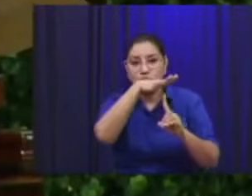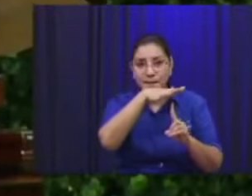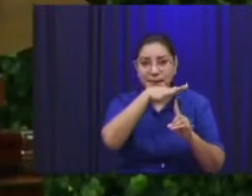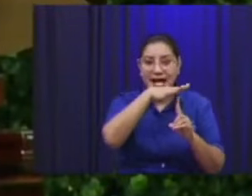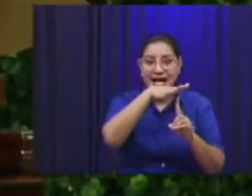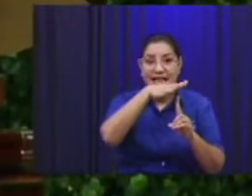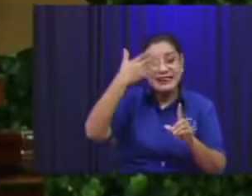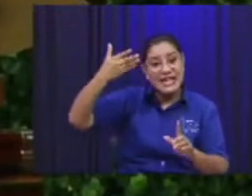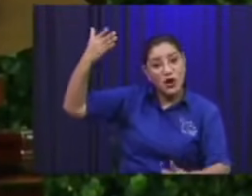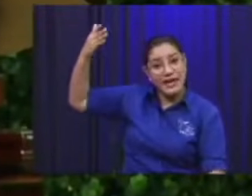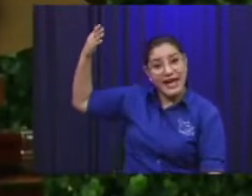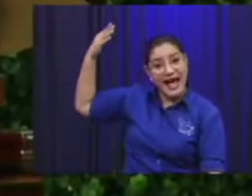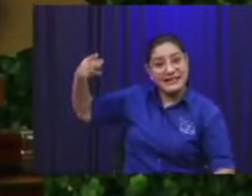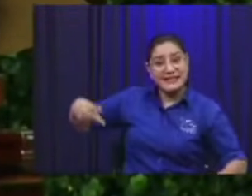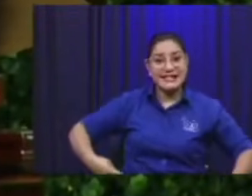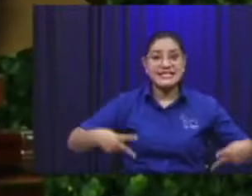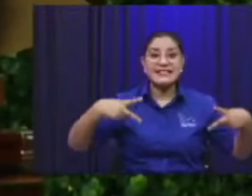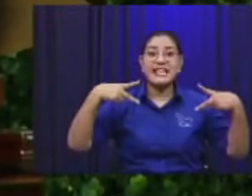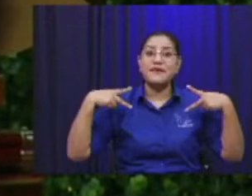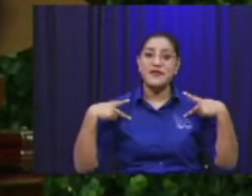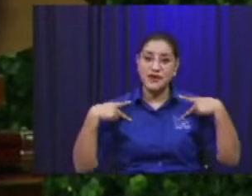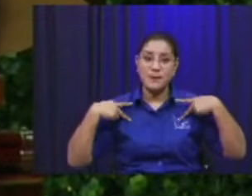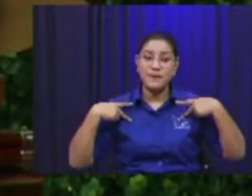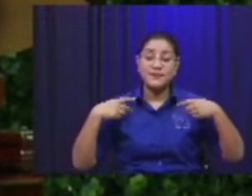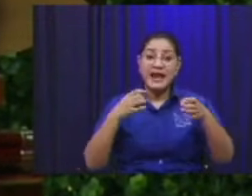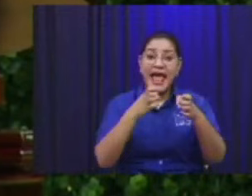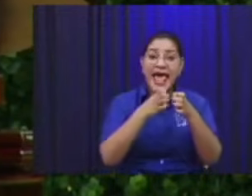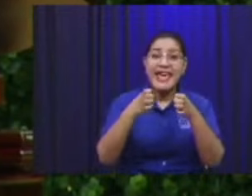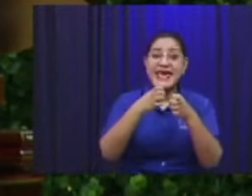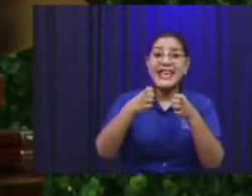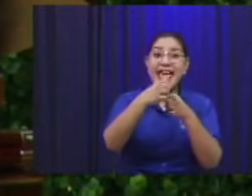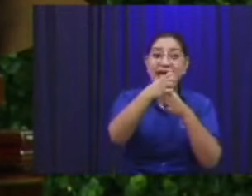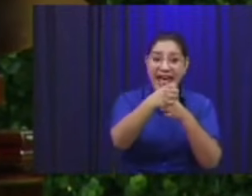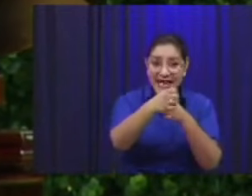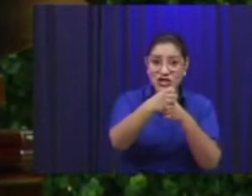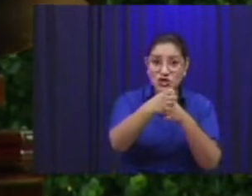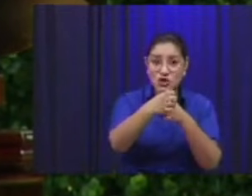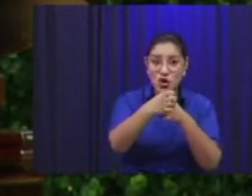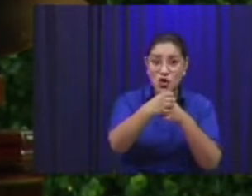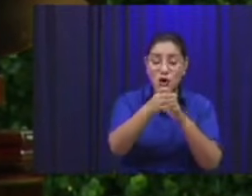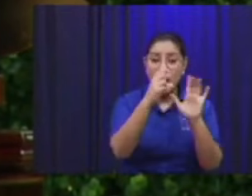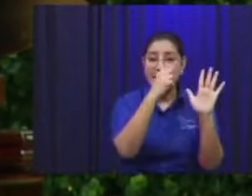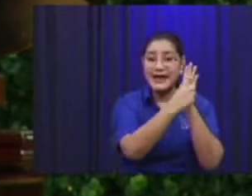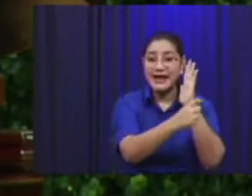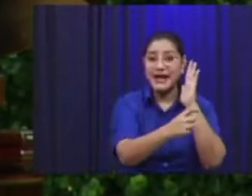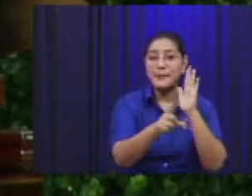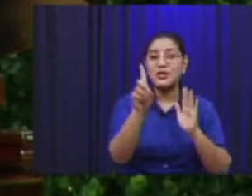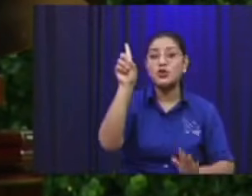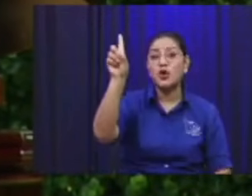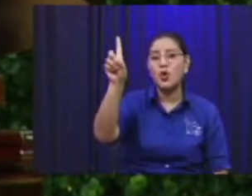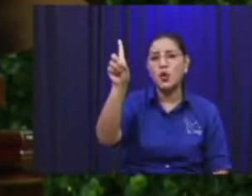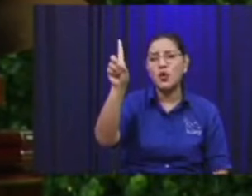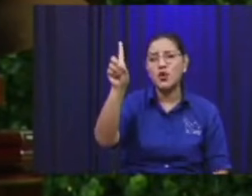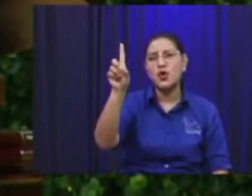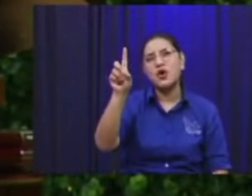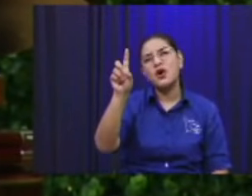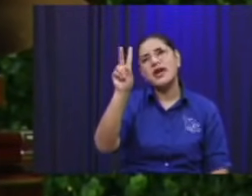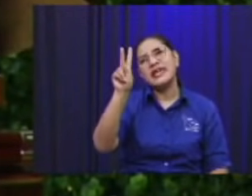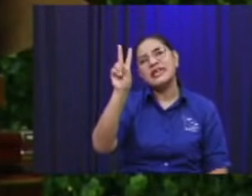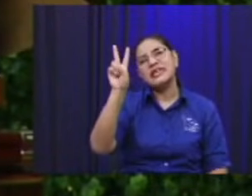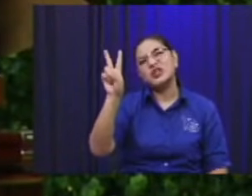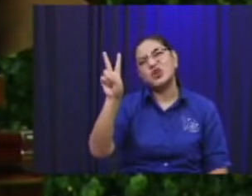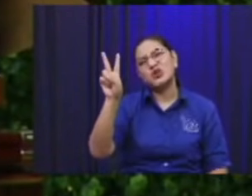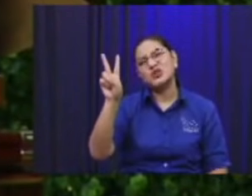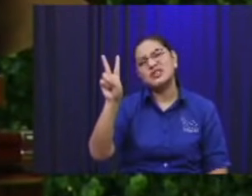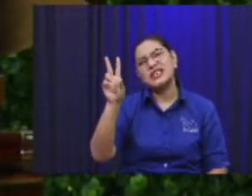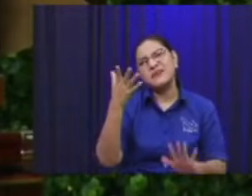tremendo que se dio porque habían habido varios sexos pero aquel que se dio en exo capítulo 12 y que ex culminó en